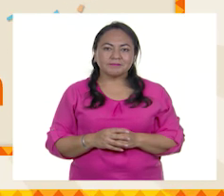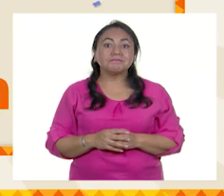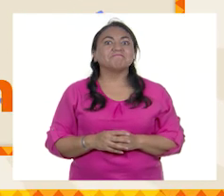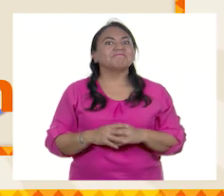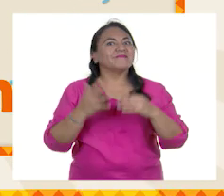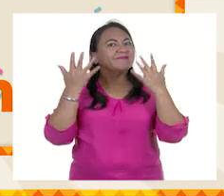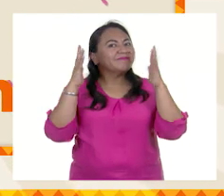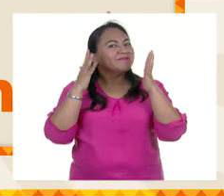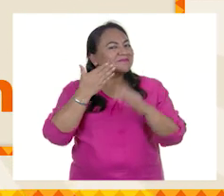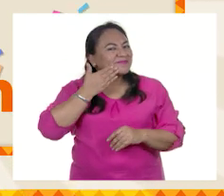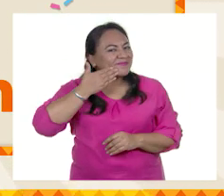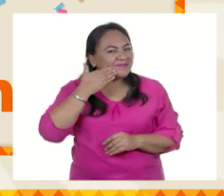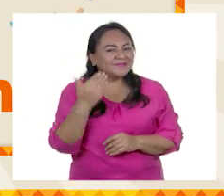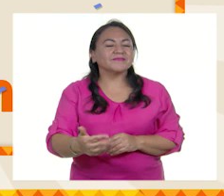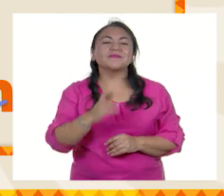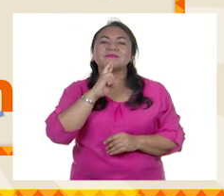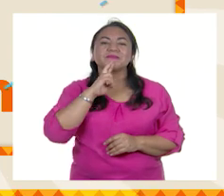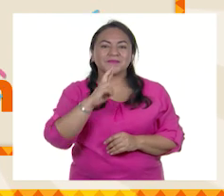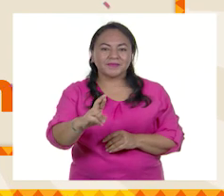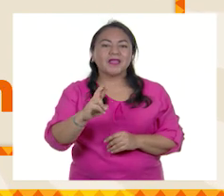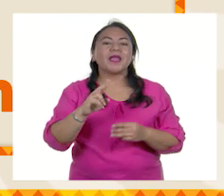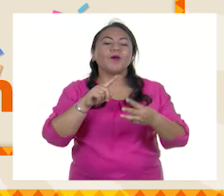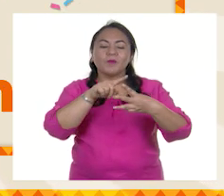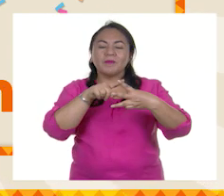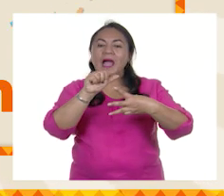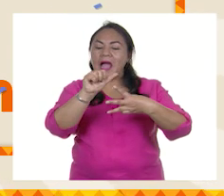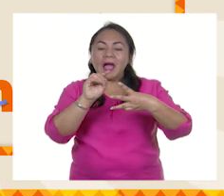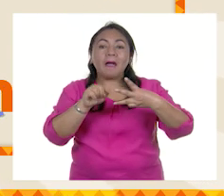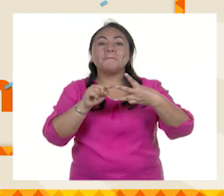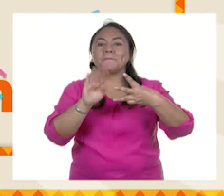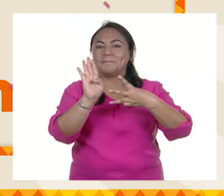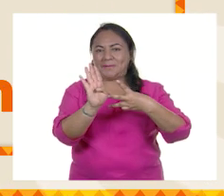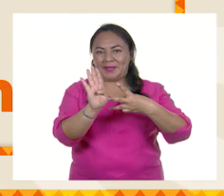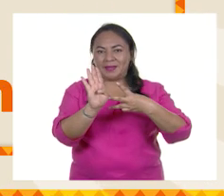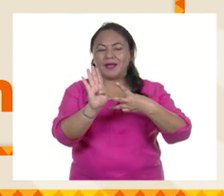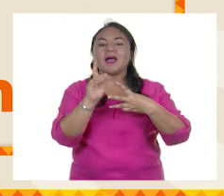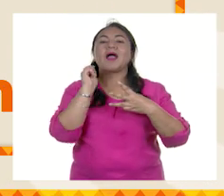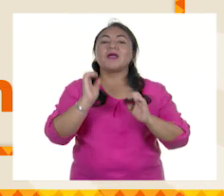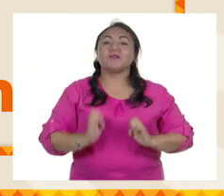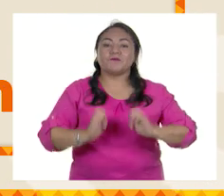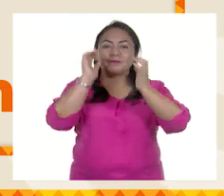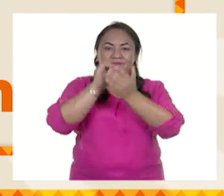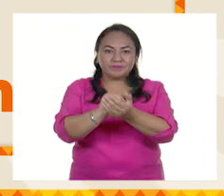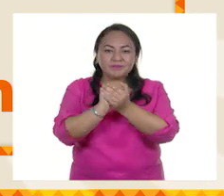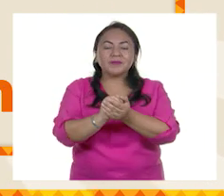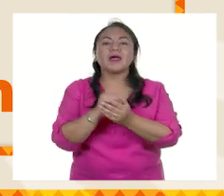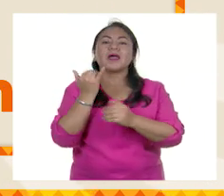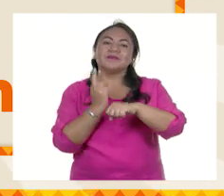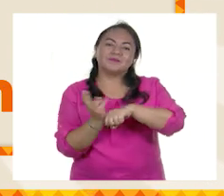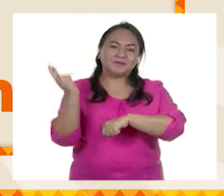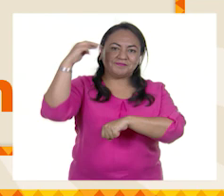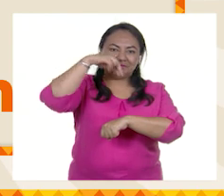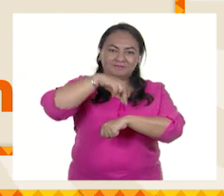Muy bien, la respuesta correcta es la B, el edificio de la Lotería Nacional y el Monumento a la